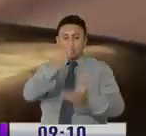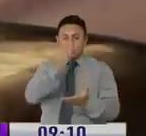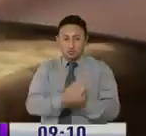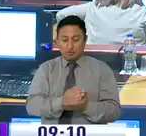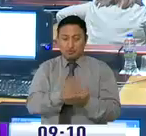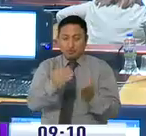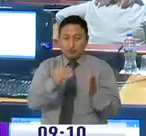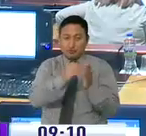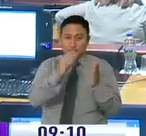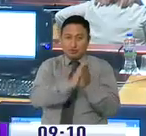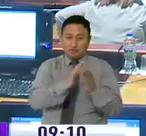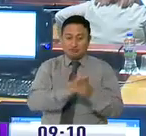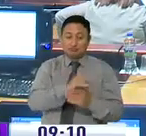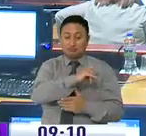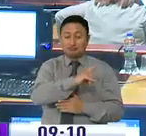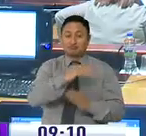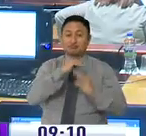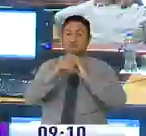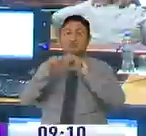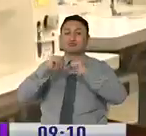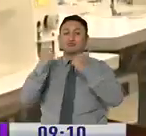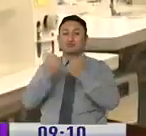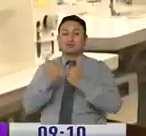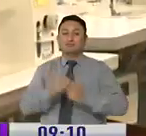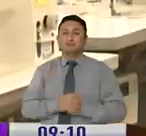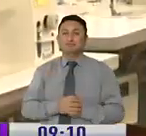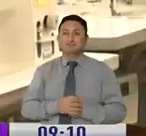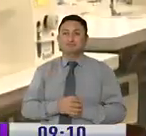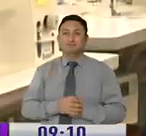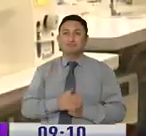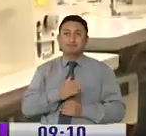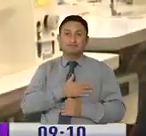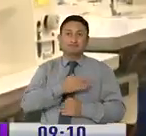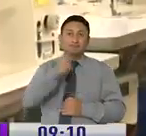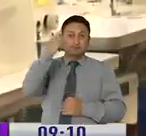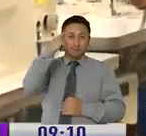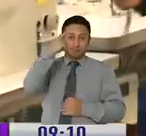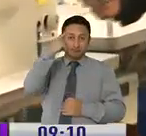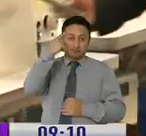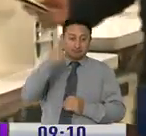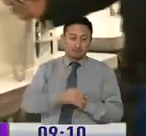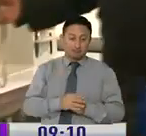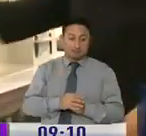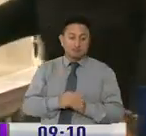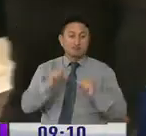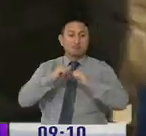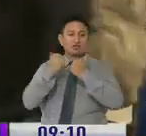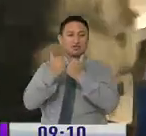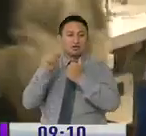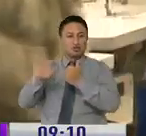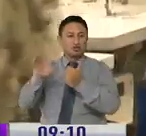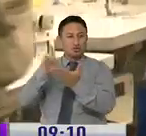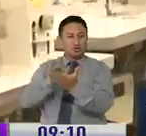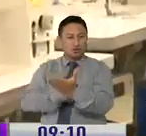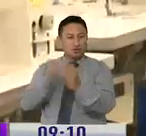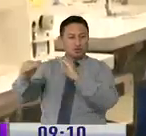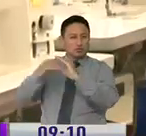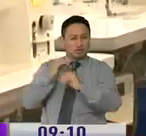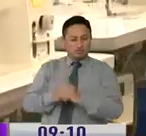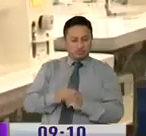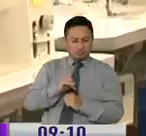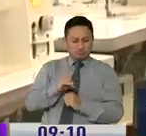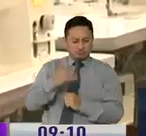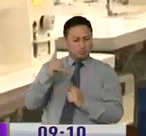el Ejecutivo envió a la Asamblea Nacional. Nosotros creemos que el proyecto enviado por la Asamblea era un proyecto que complicaba las cosas en lugar